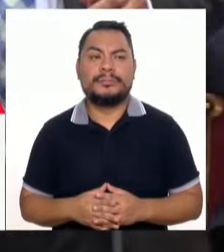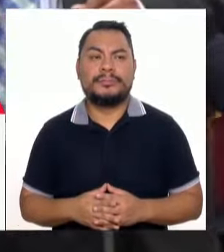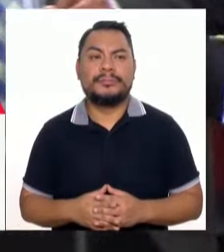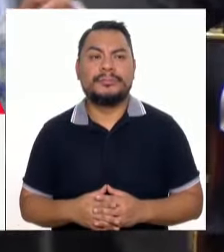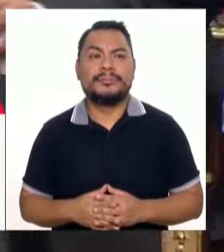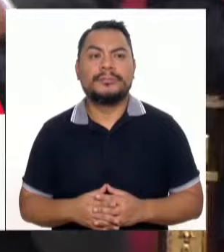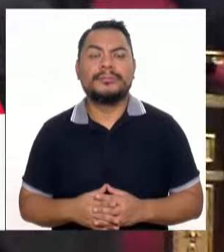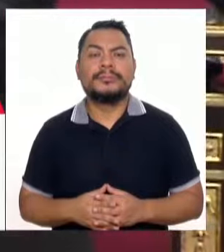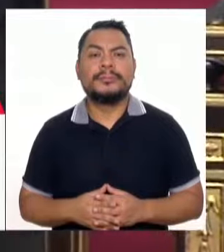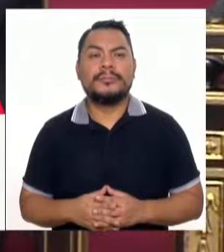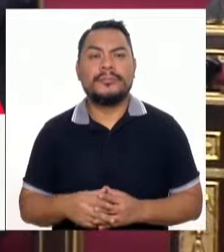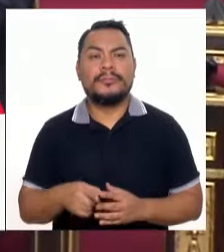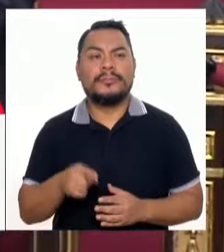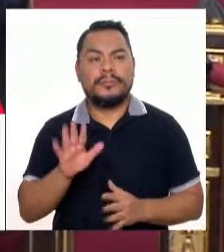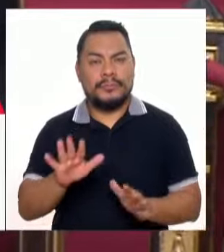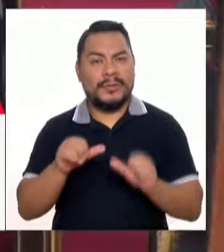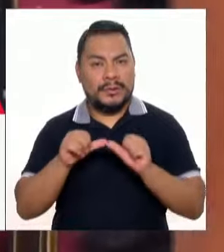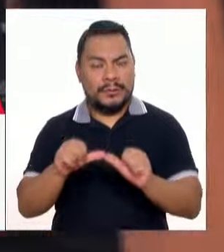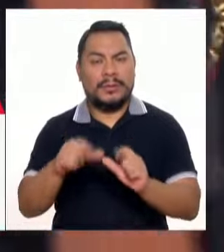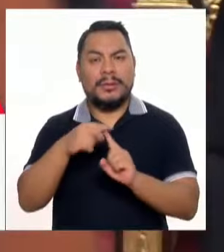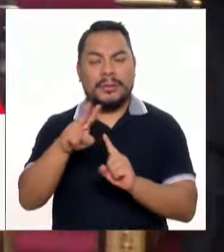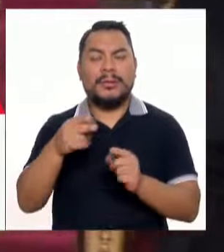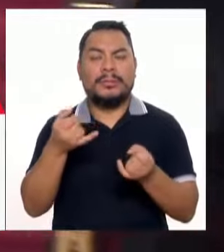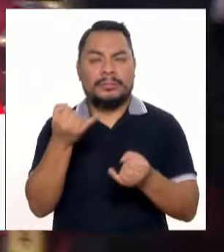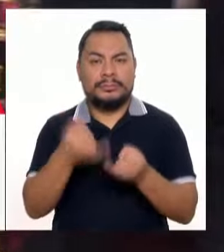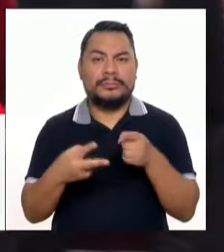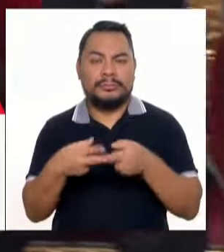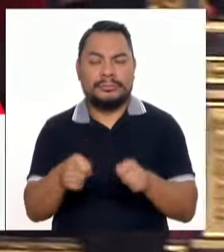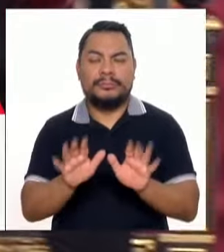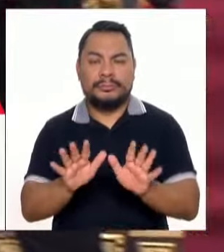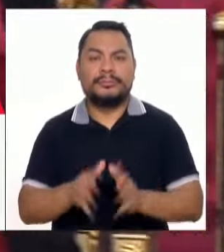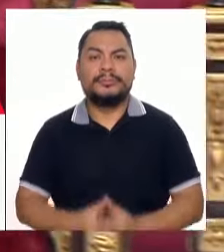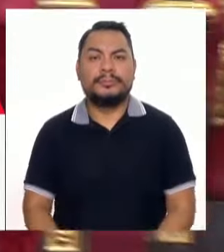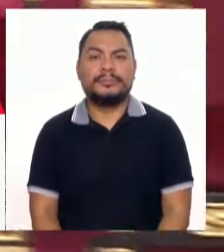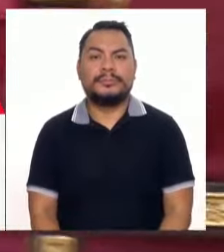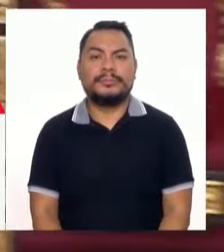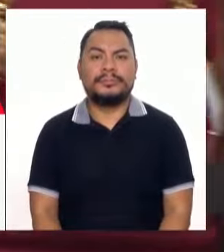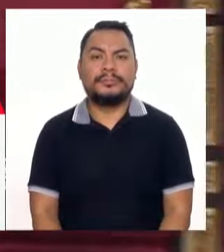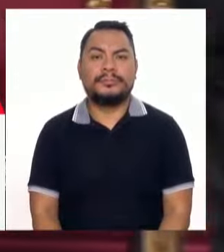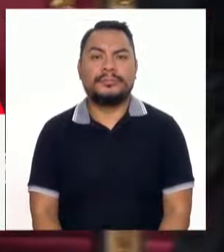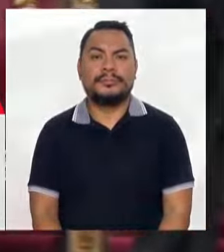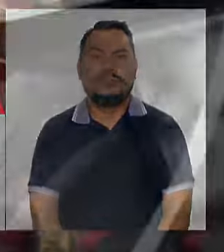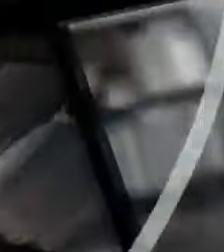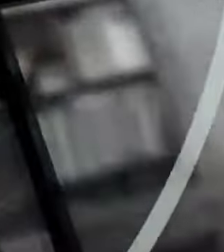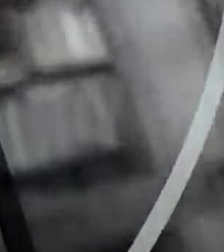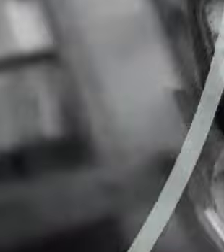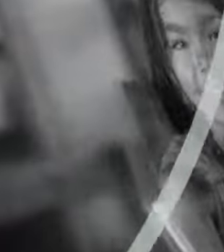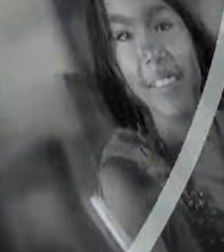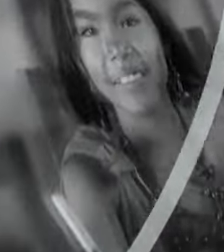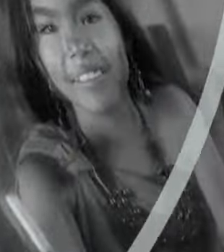continúen, por supuesto, disfrutando de nuestra programación. Permiso.